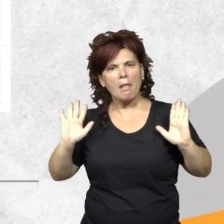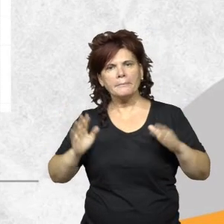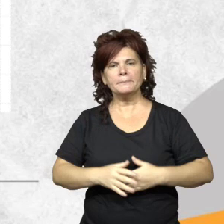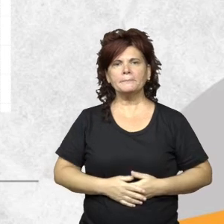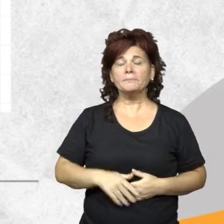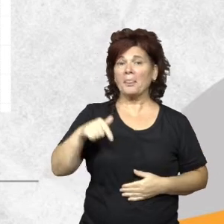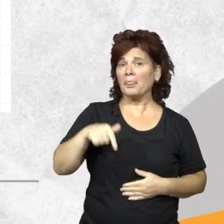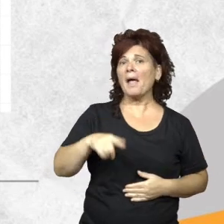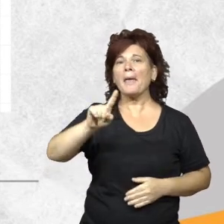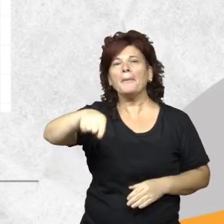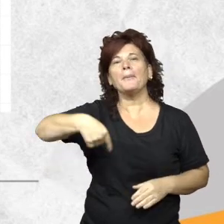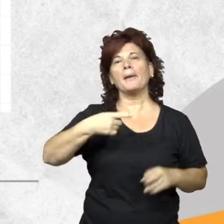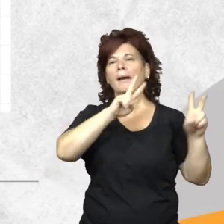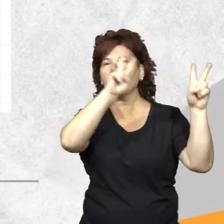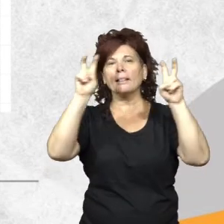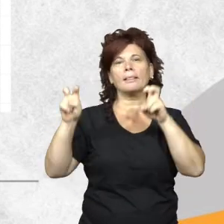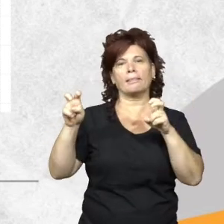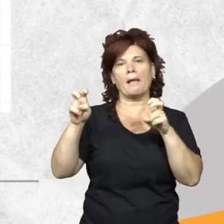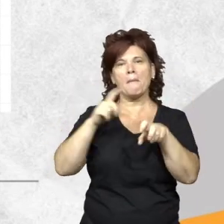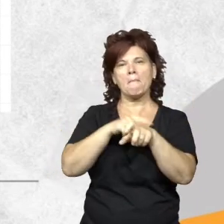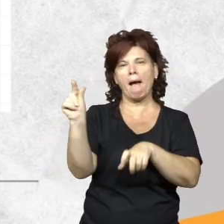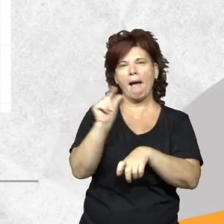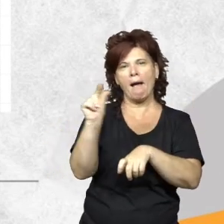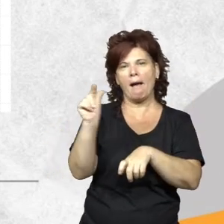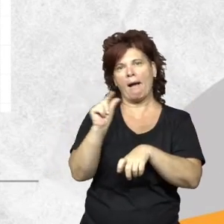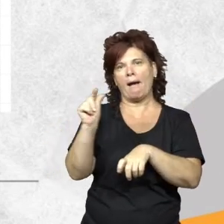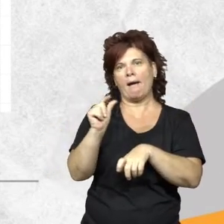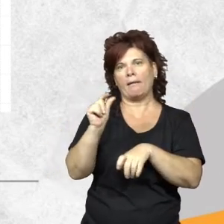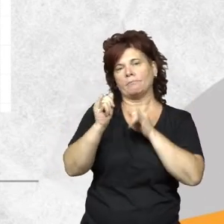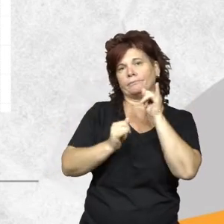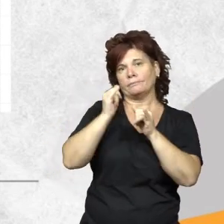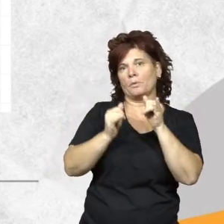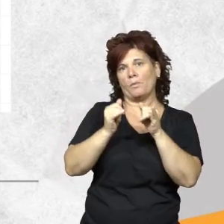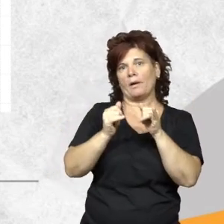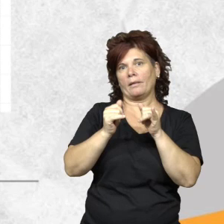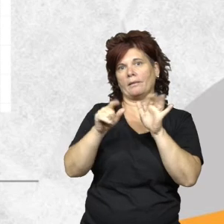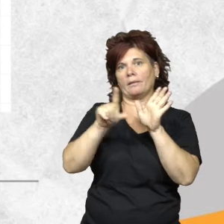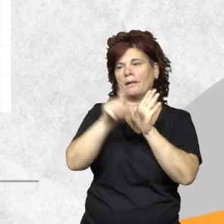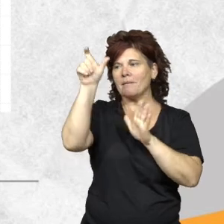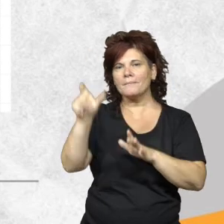ahí precisamente viene el tema de la provisionalidad que nos habla el jurista español José